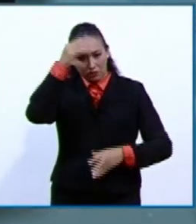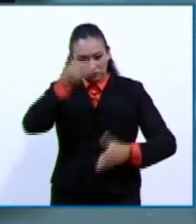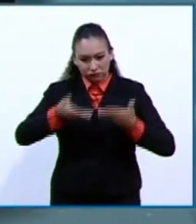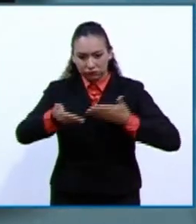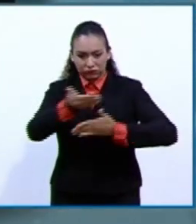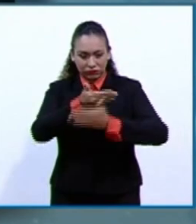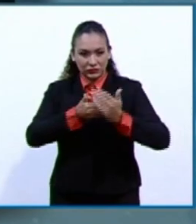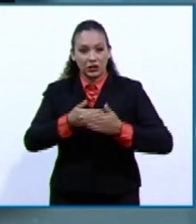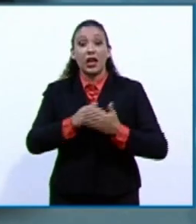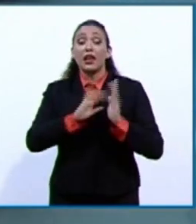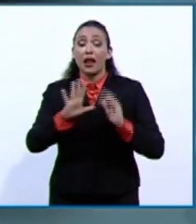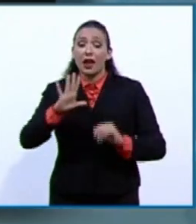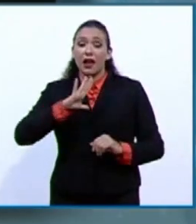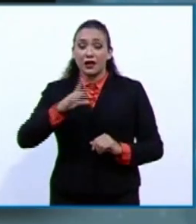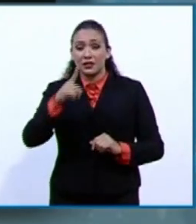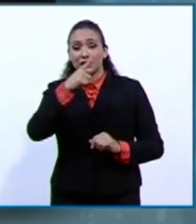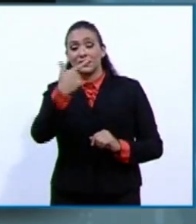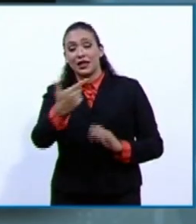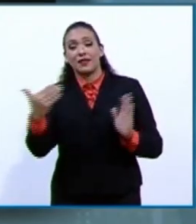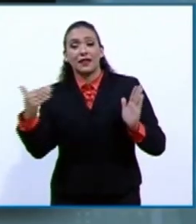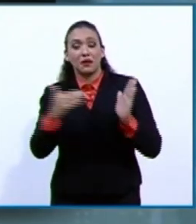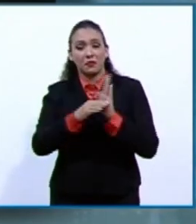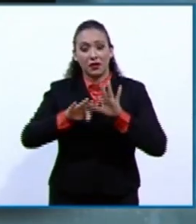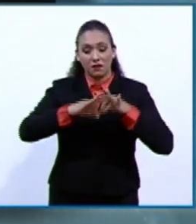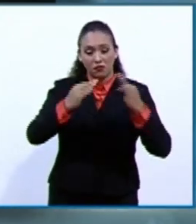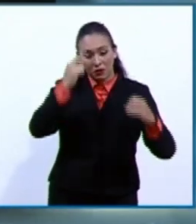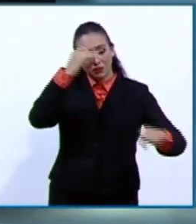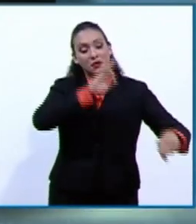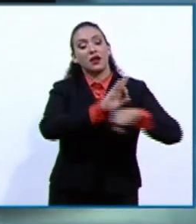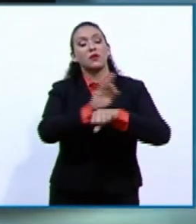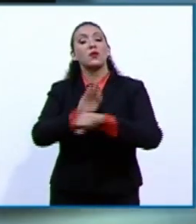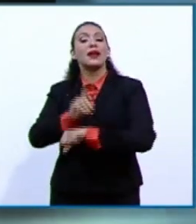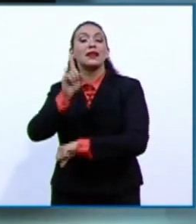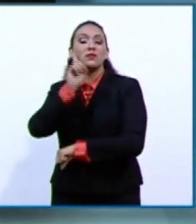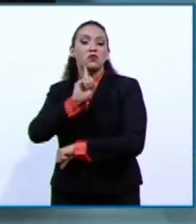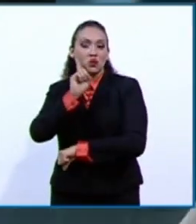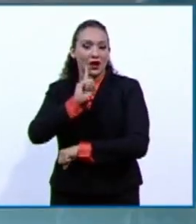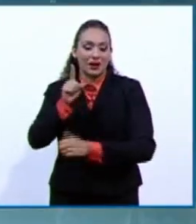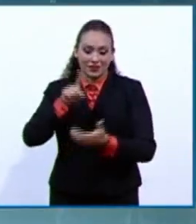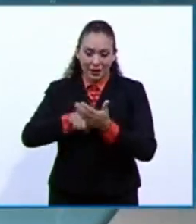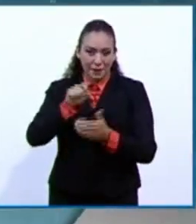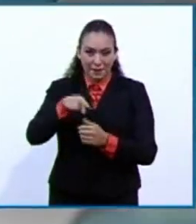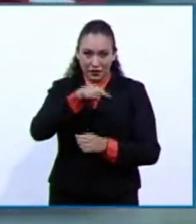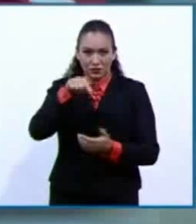la que se han dictado más de 7,000 medidas de protección a mujeres en la entidad.